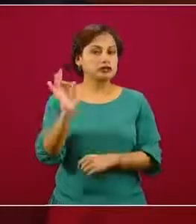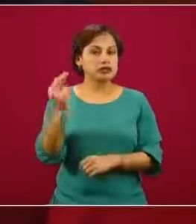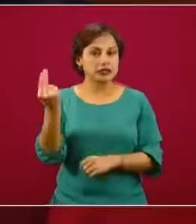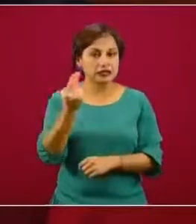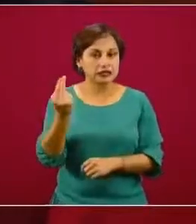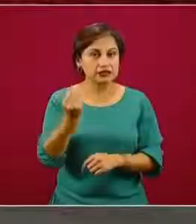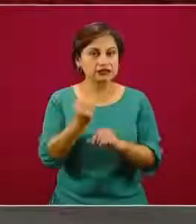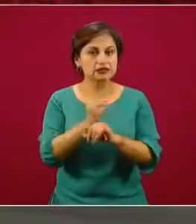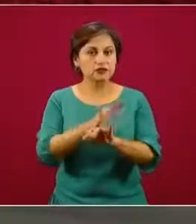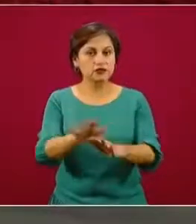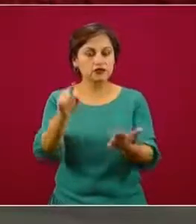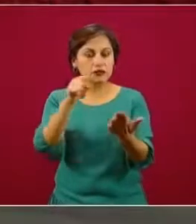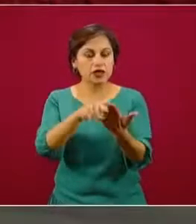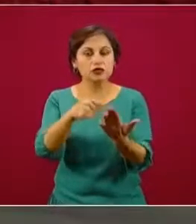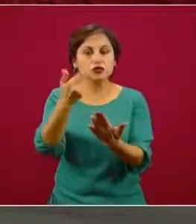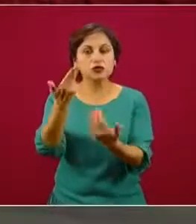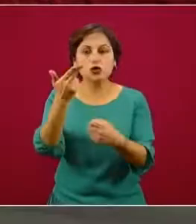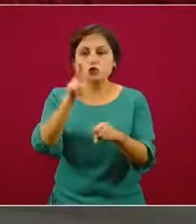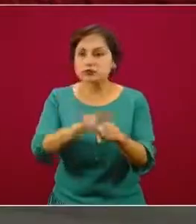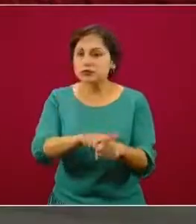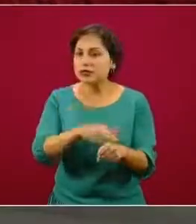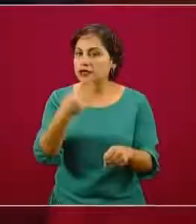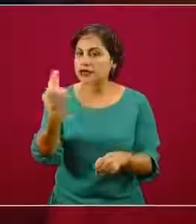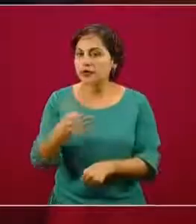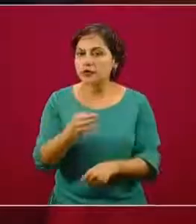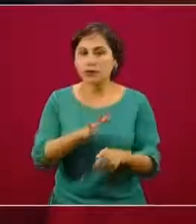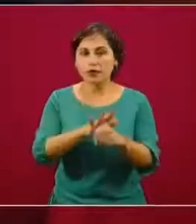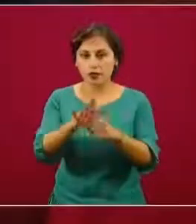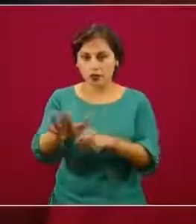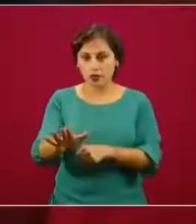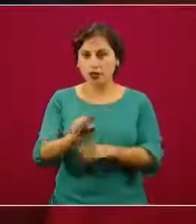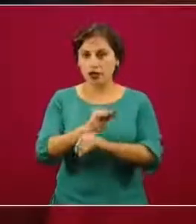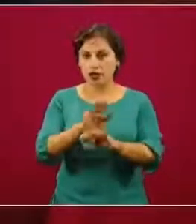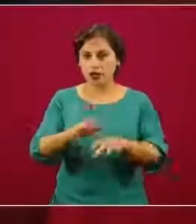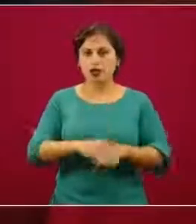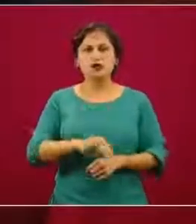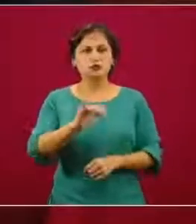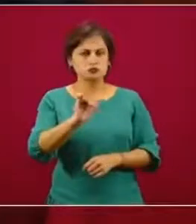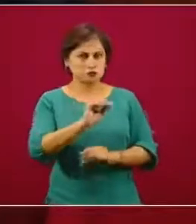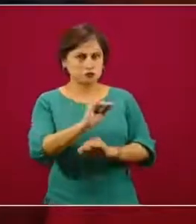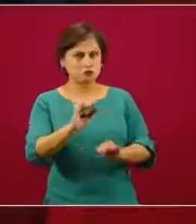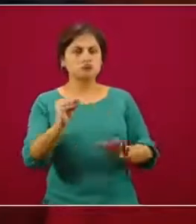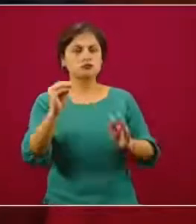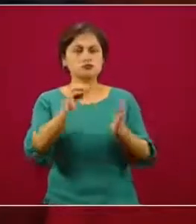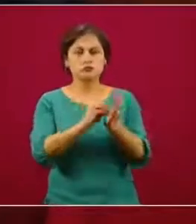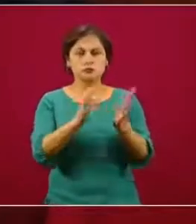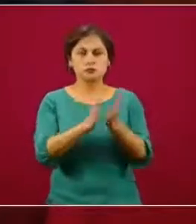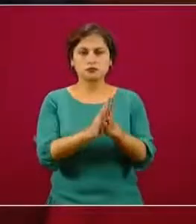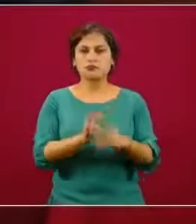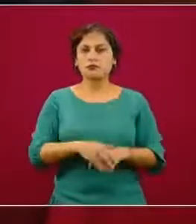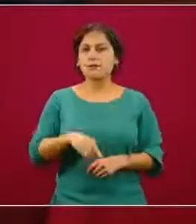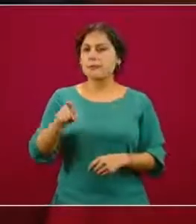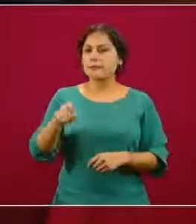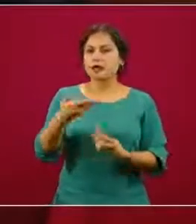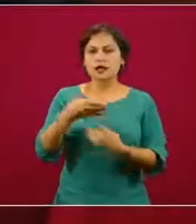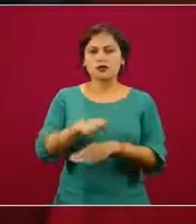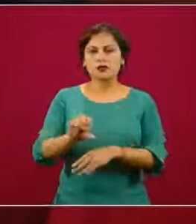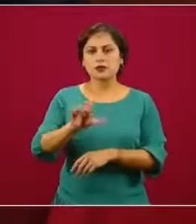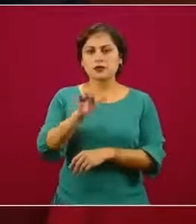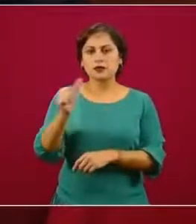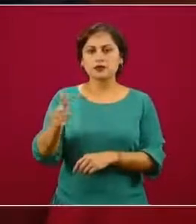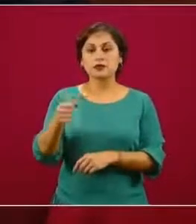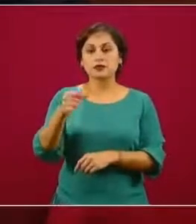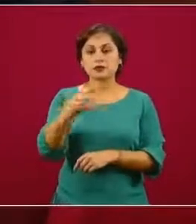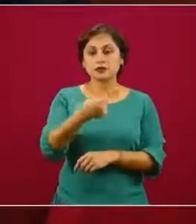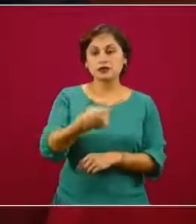hospitales justamente se ha repartido, cuántos insumos. Y respecto a esta situación que le comentaba de por qué estos